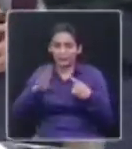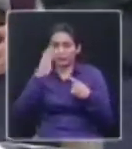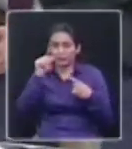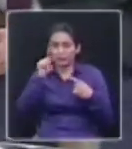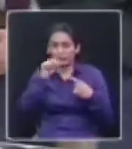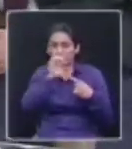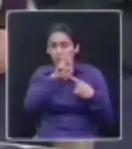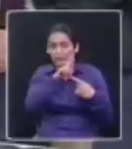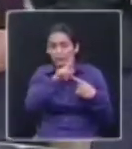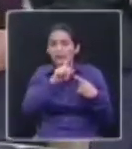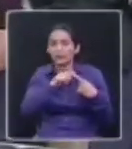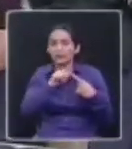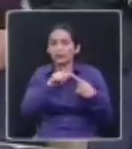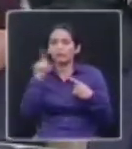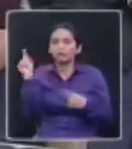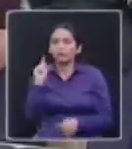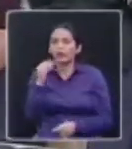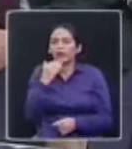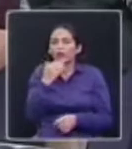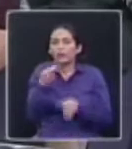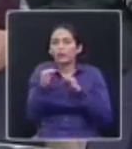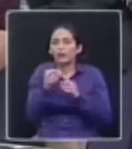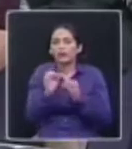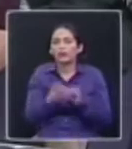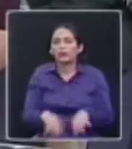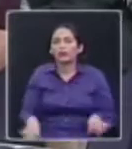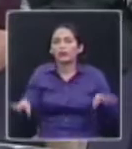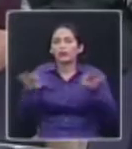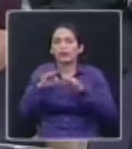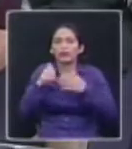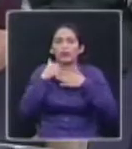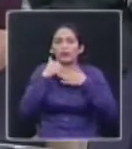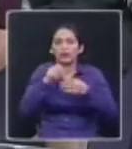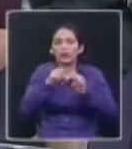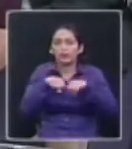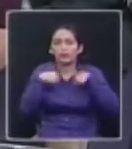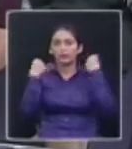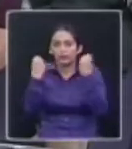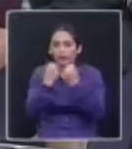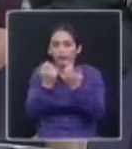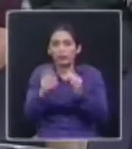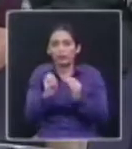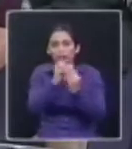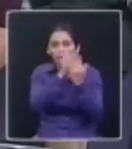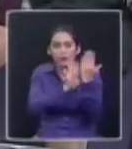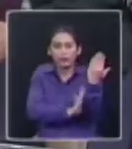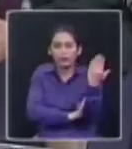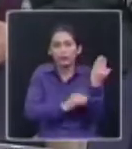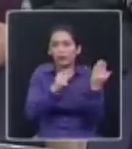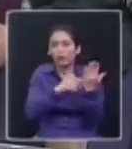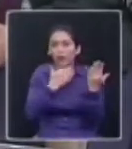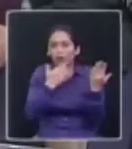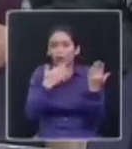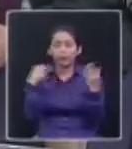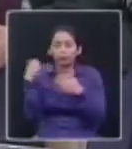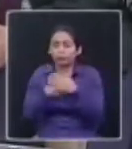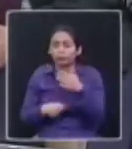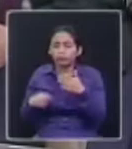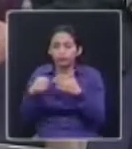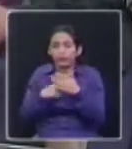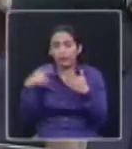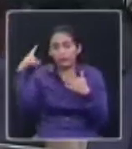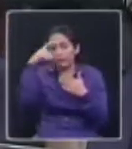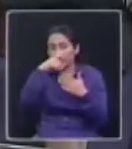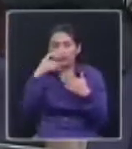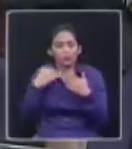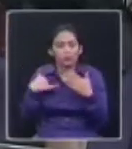la trascendencia que proyecto tiene para la sociedad. ¿Qué significa proyecto, el desafío de proyecto? Y cuando hablamos de proyecto, no hablamos de